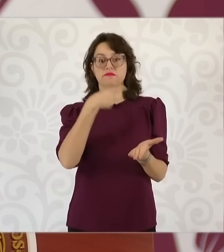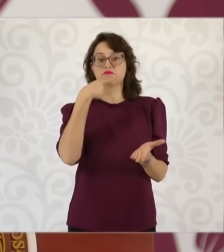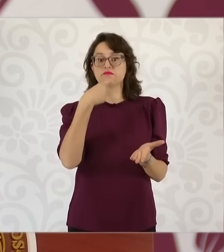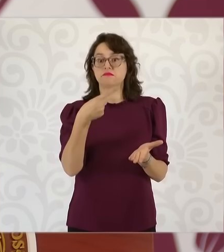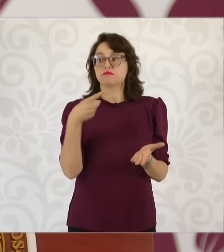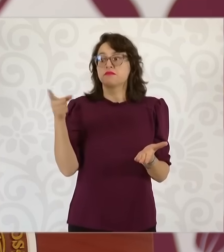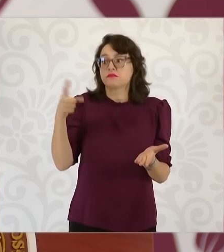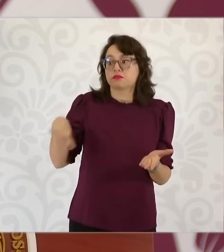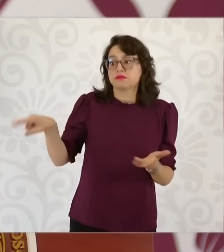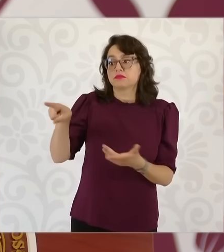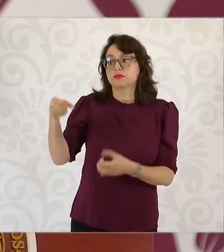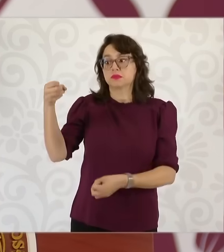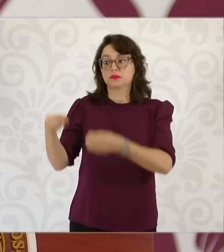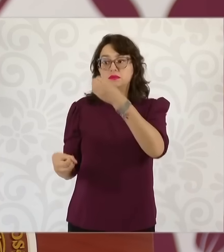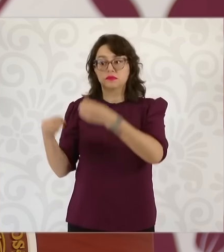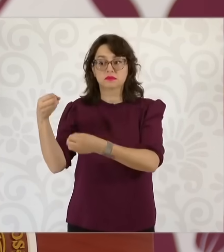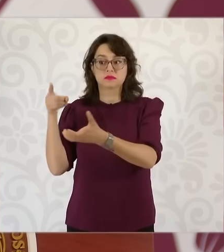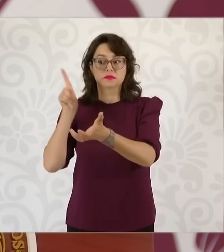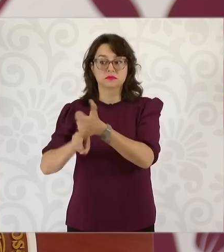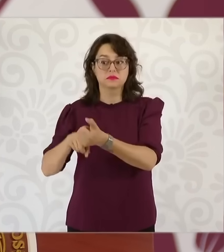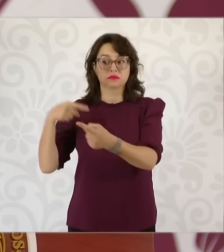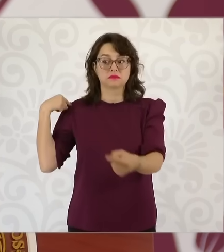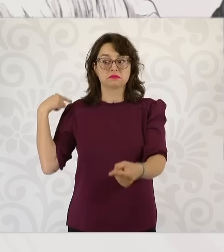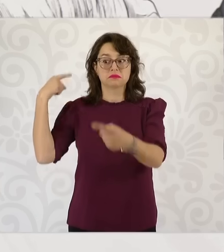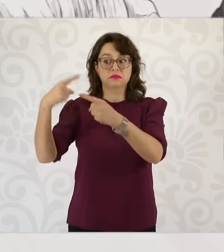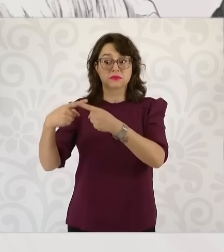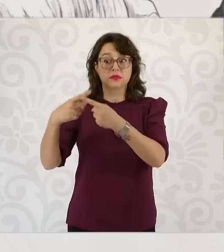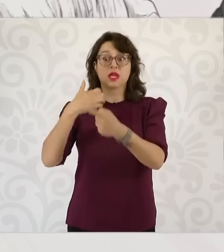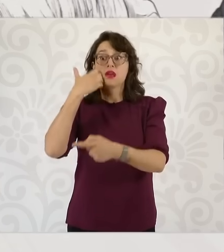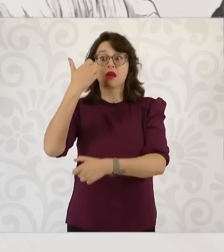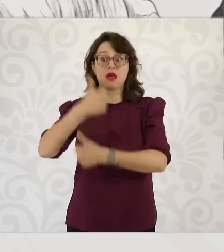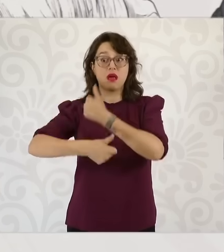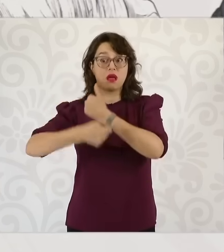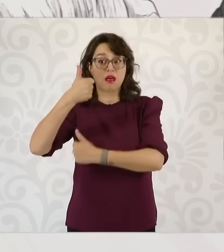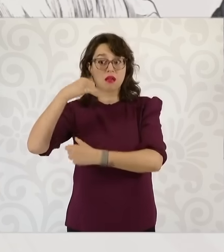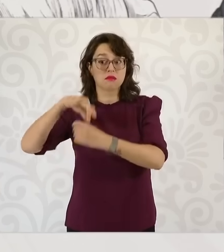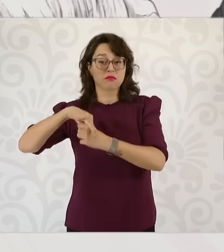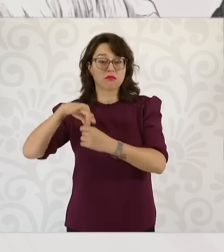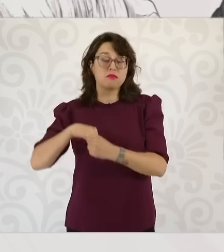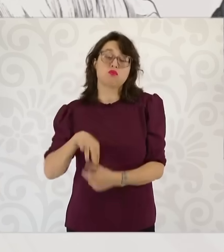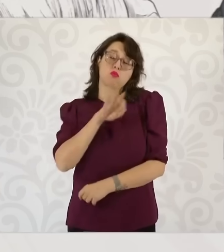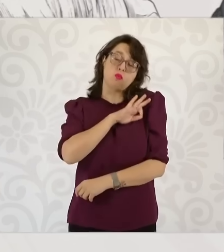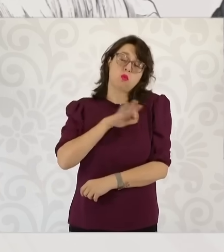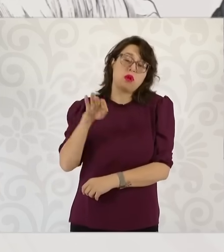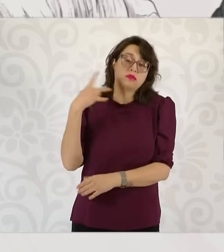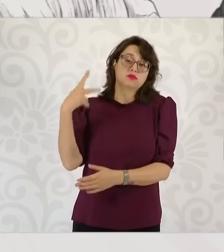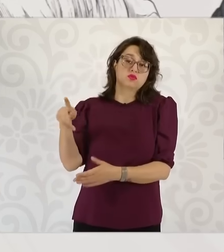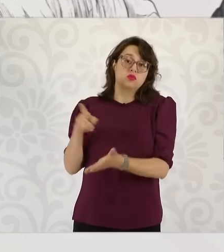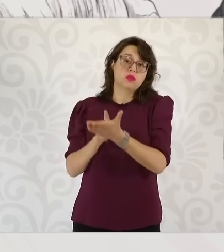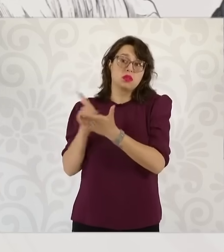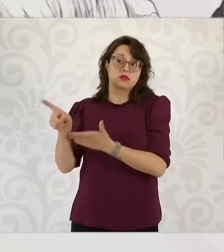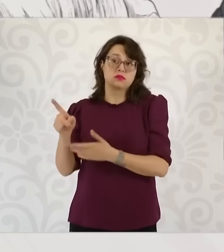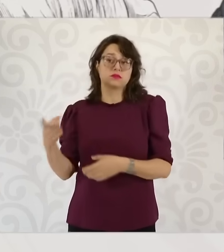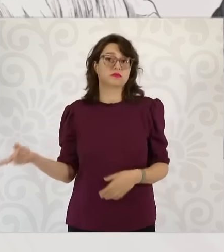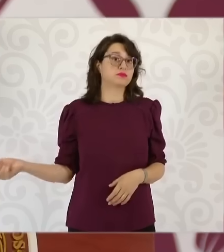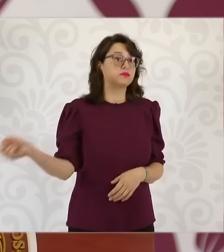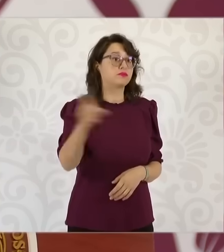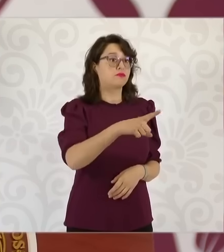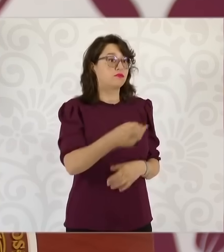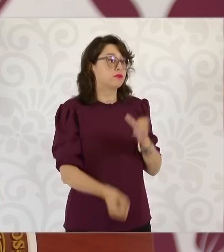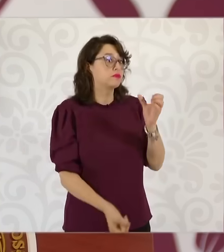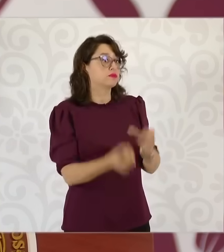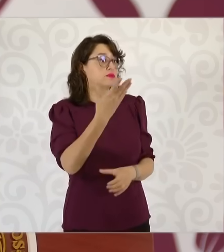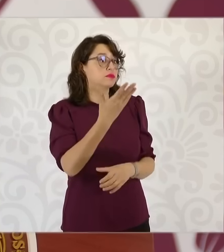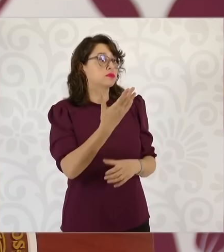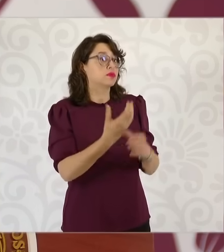pueden participar nuevamente y personas que no han sido parte del Poder Judicial que están participando para cualquiera de los